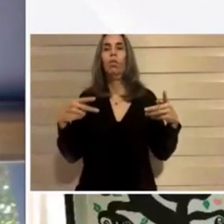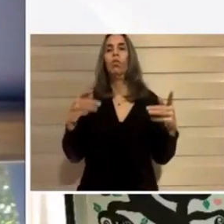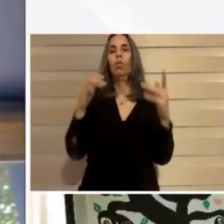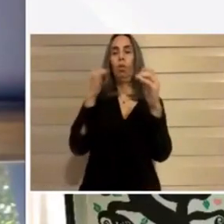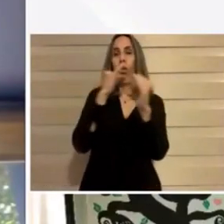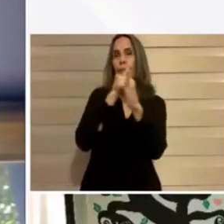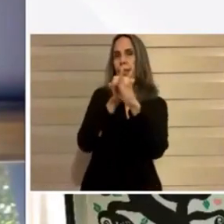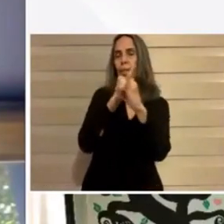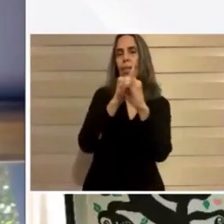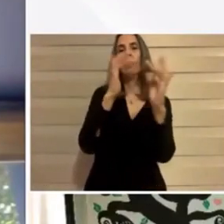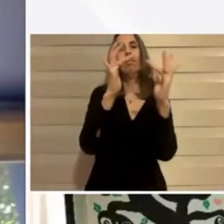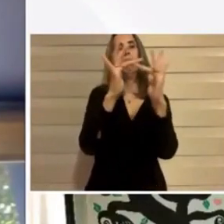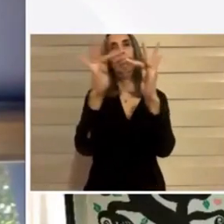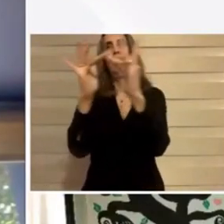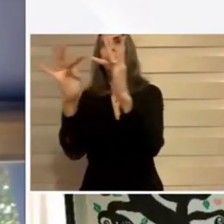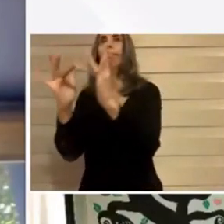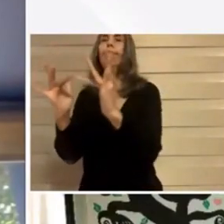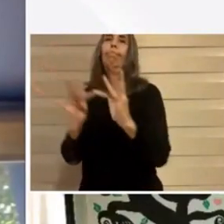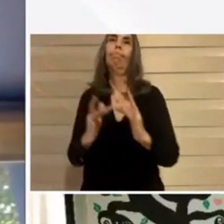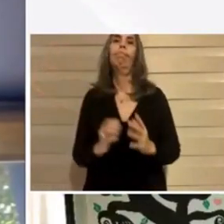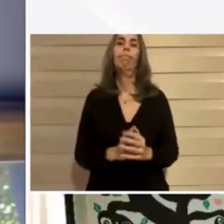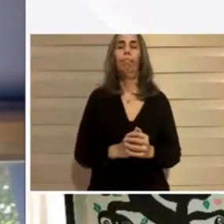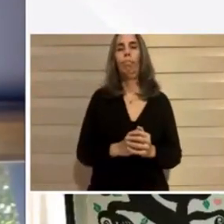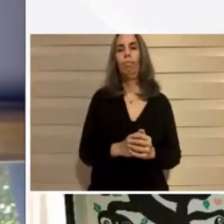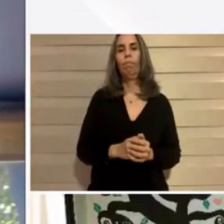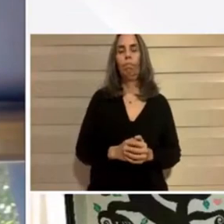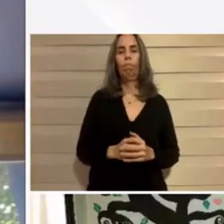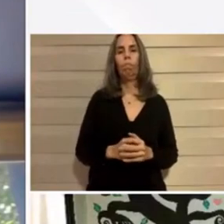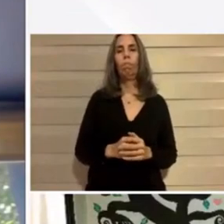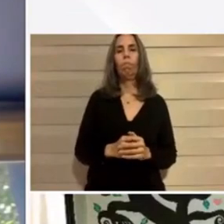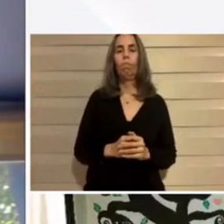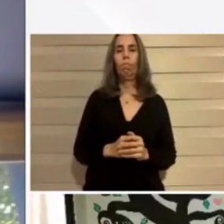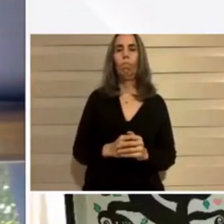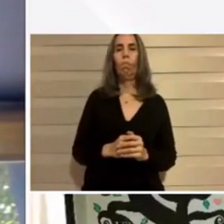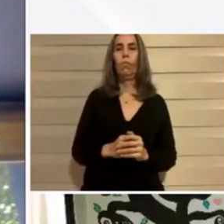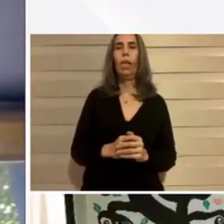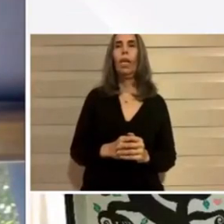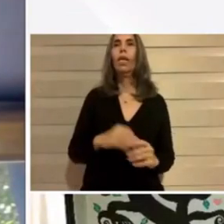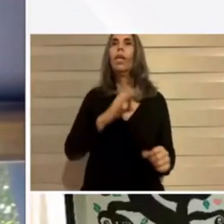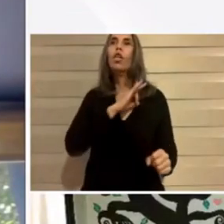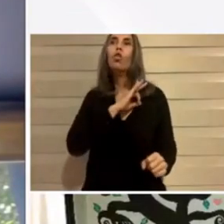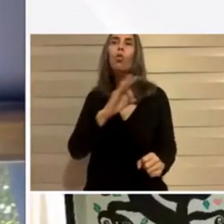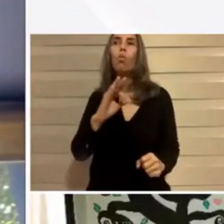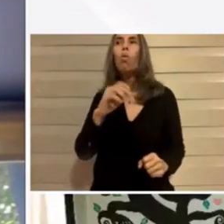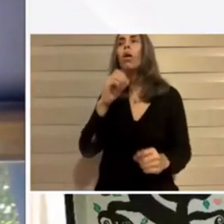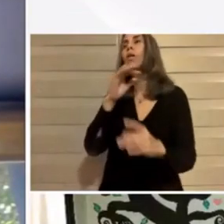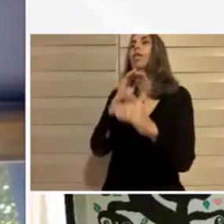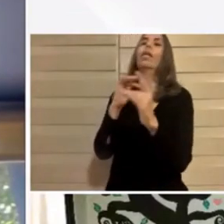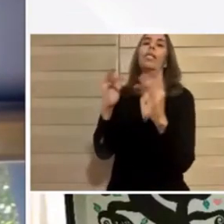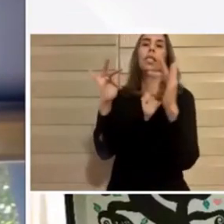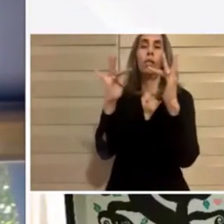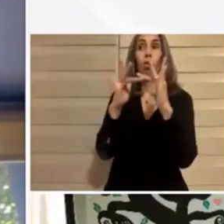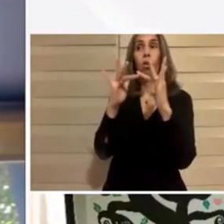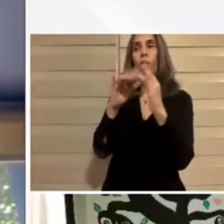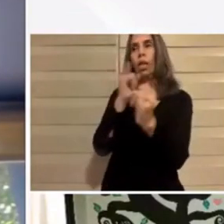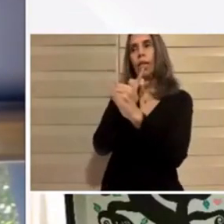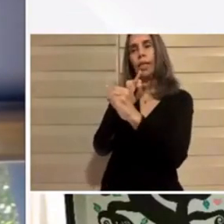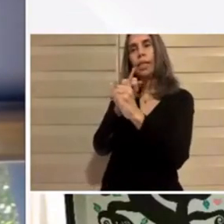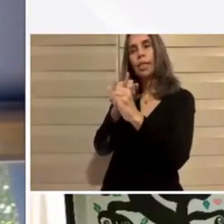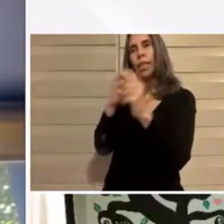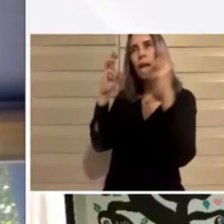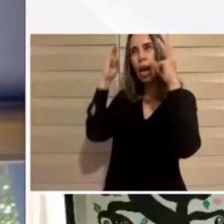hacemos, lo que somos y cómo podemos llegar a tu casa, a tu escritorio, a tu sillón